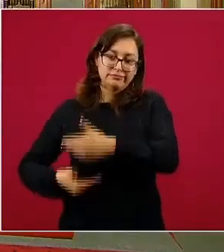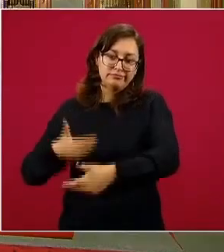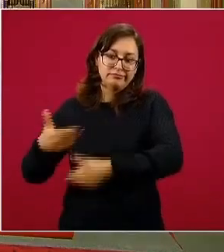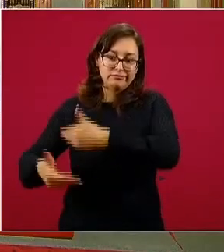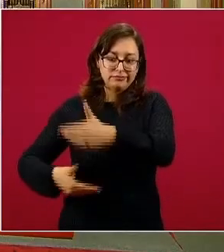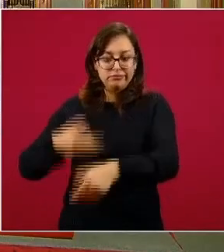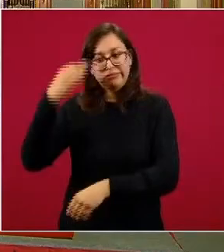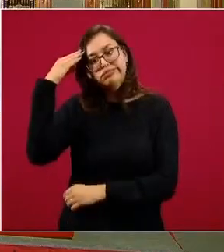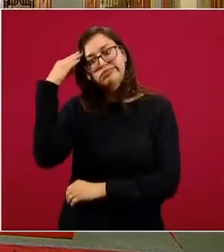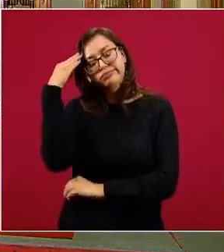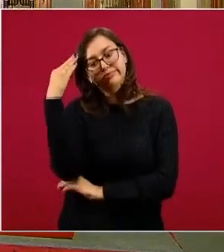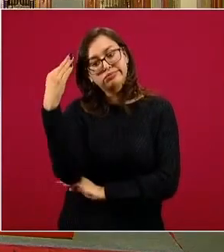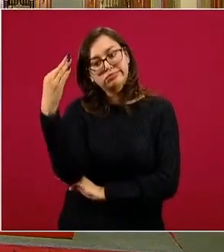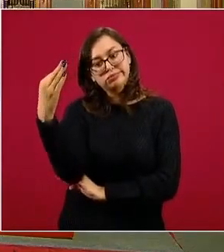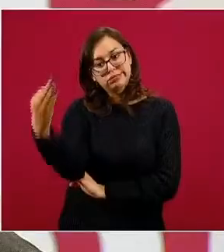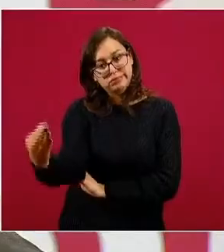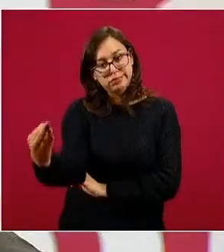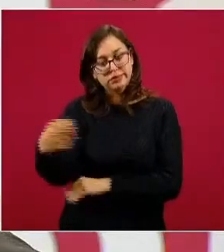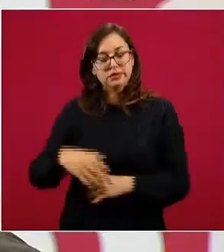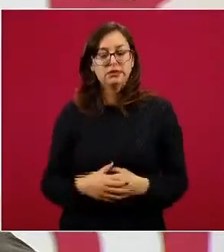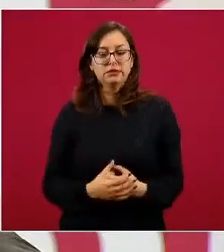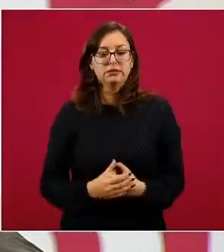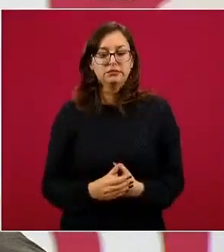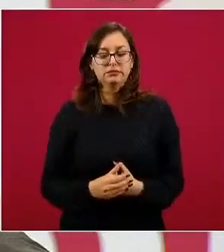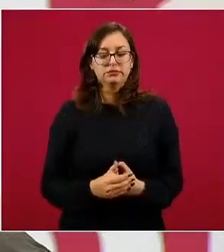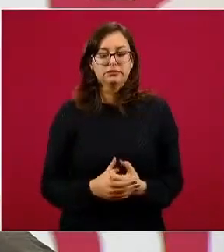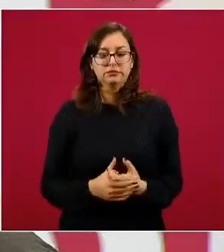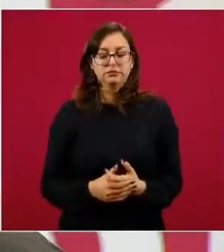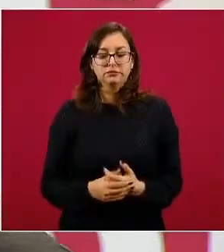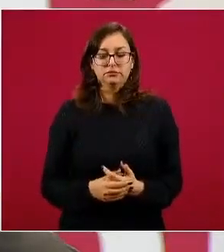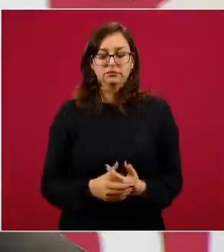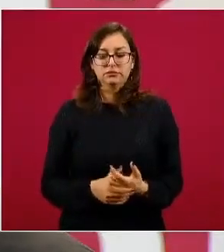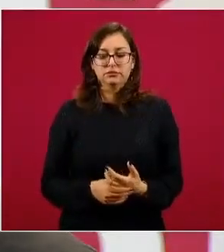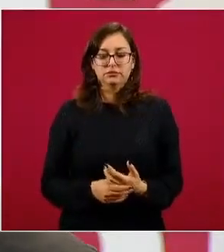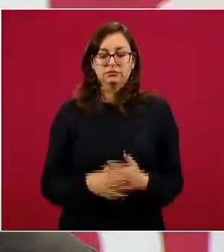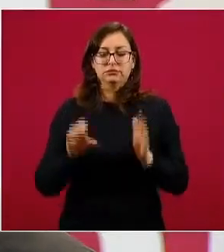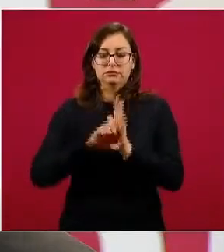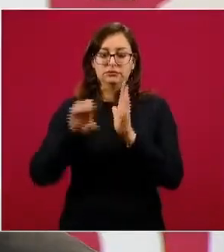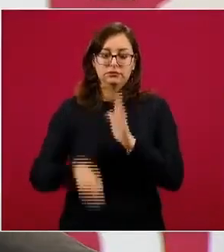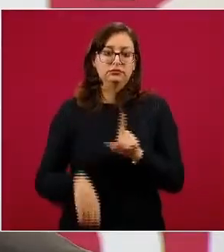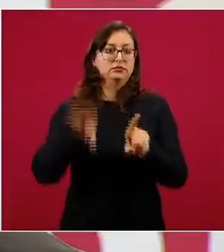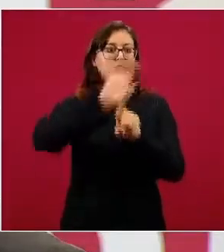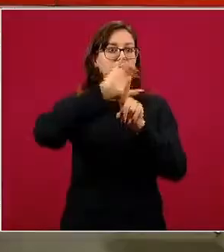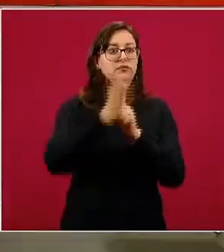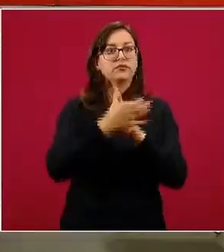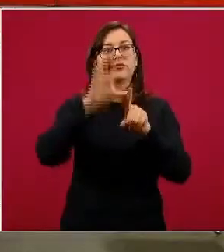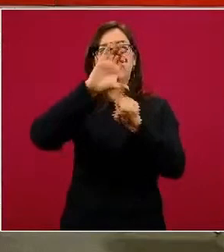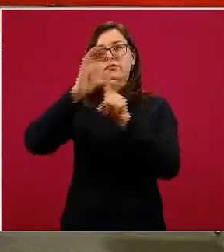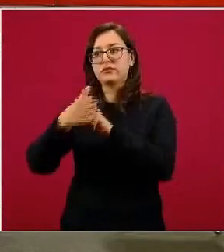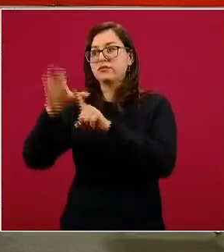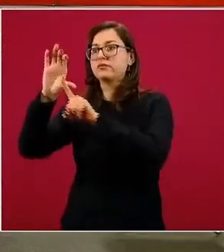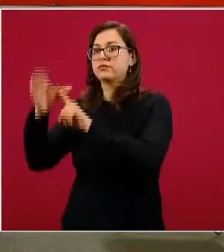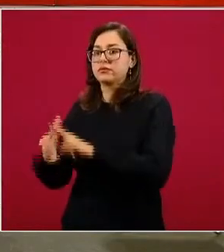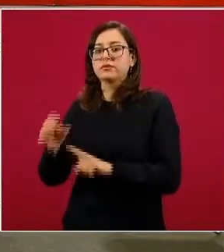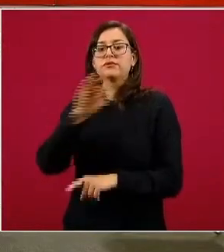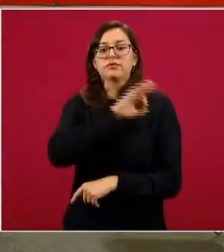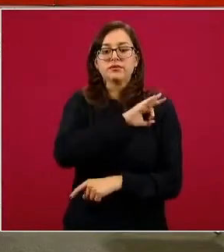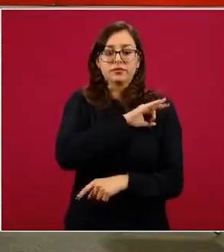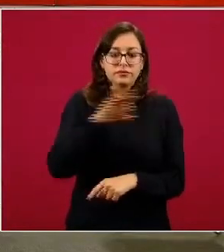menos eficiente. Por ejemplo, cada uno de estos comités de investigación tiene